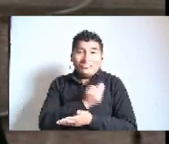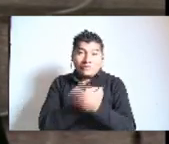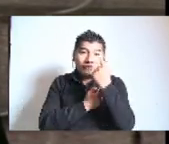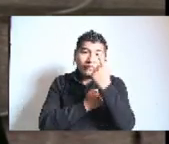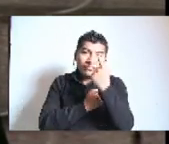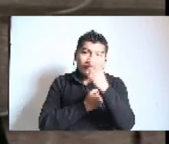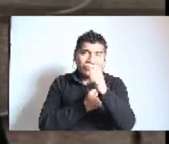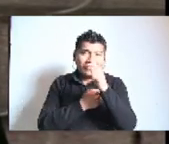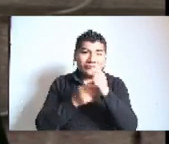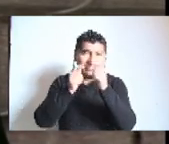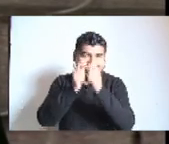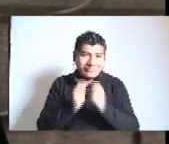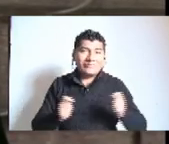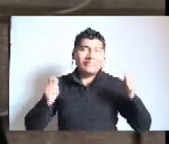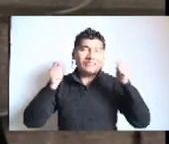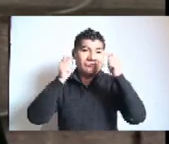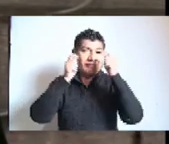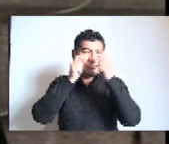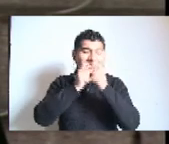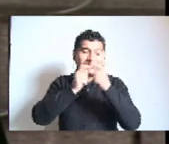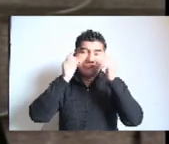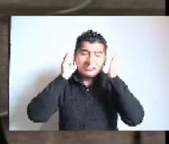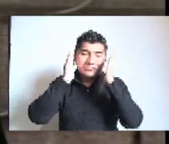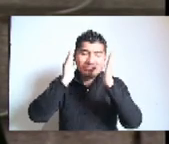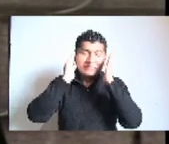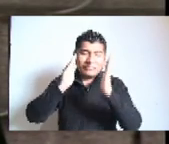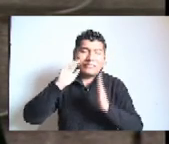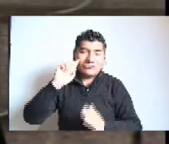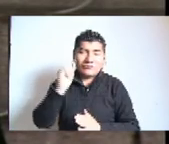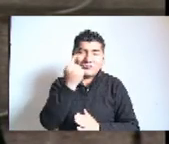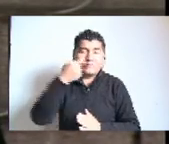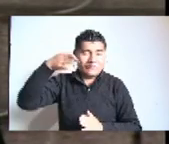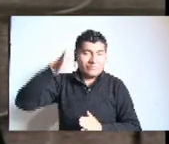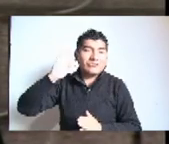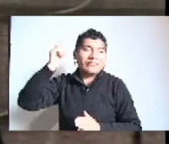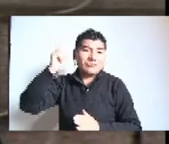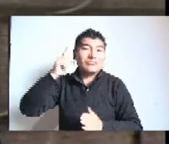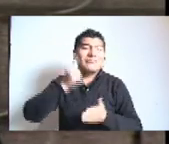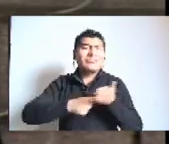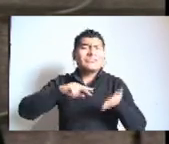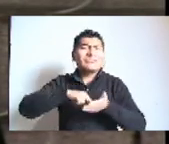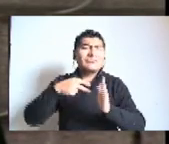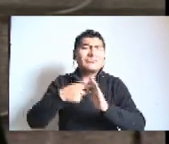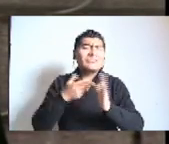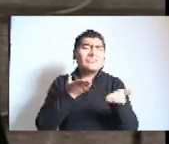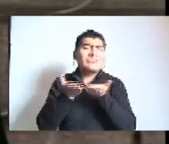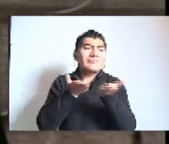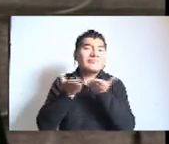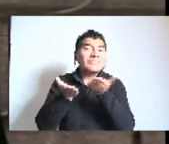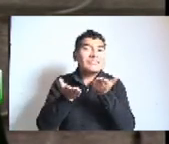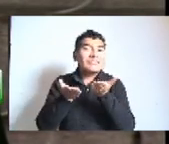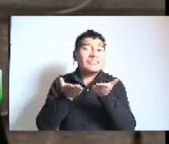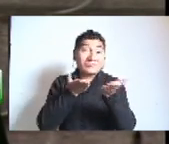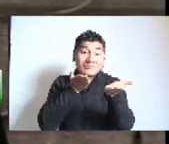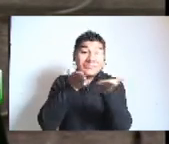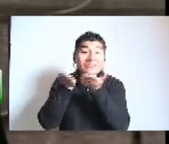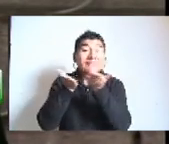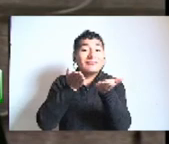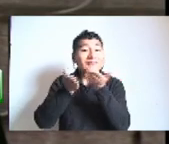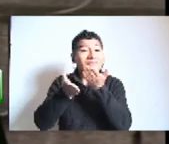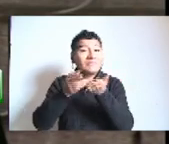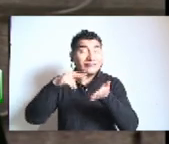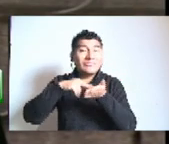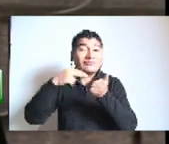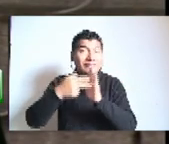único tesoro. Estar atento solo en Dios. ¿Qué significa servicio? Servicio es